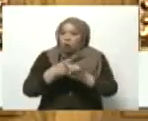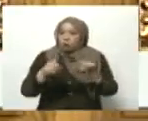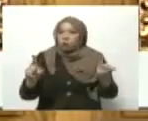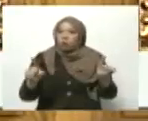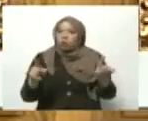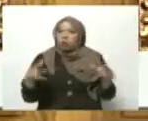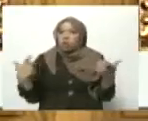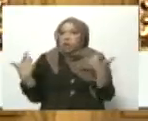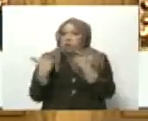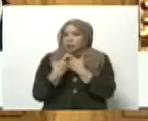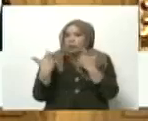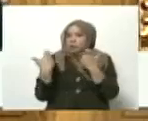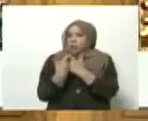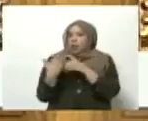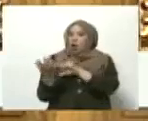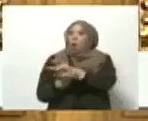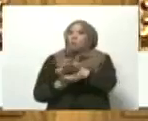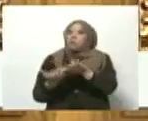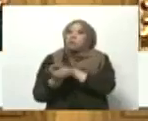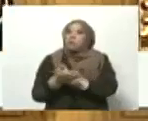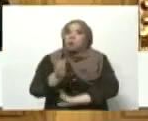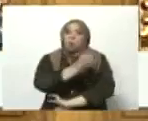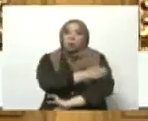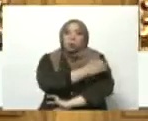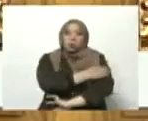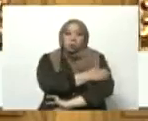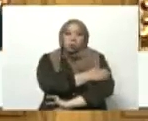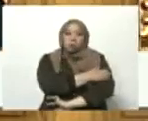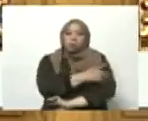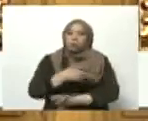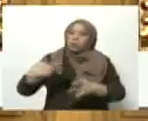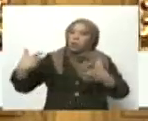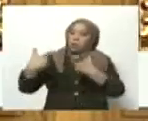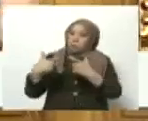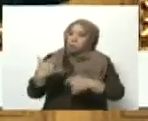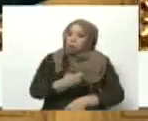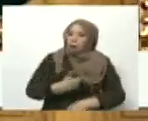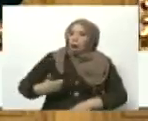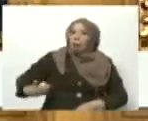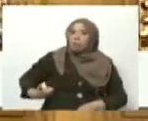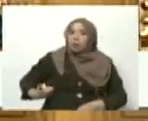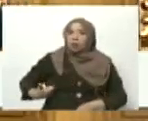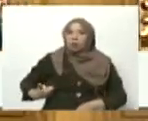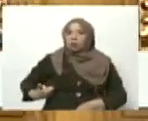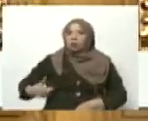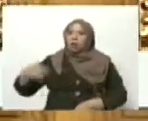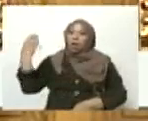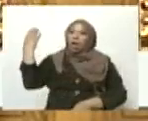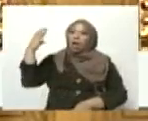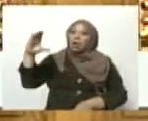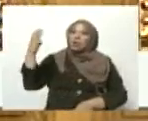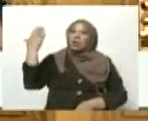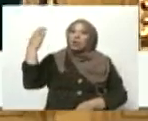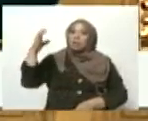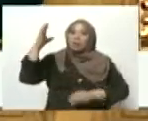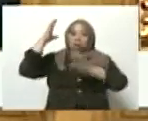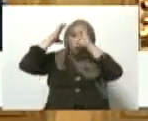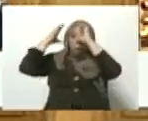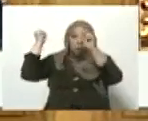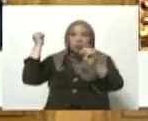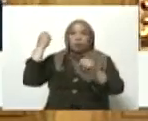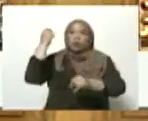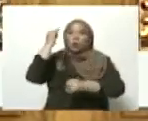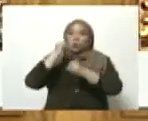entre ellos, guerra civil, que se asesinen entre ellos, los matamos de hambre, los matamos de enfermedad, que Colombia invade, que Brasil invada, que